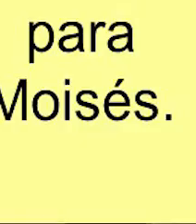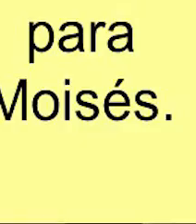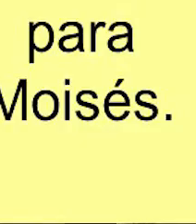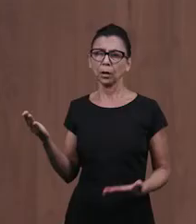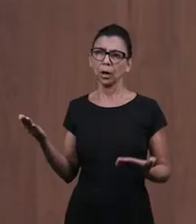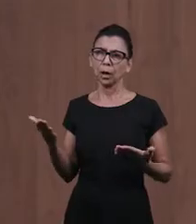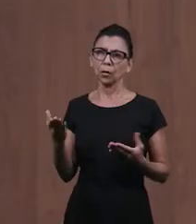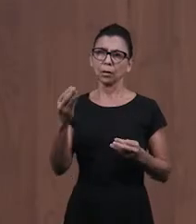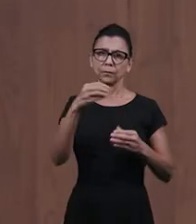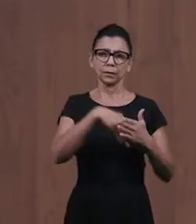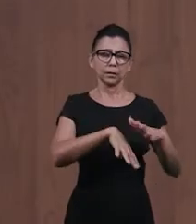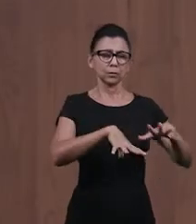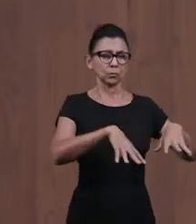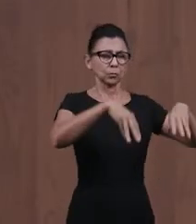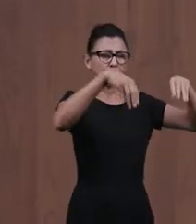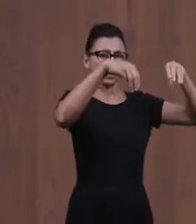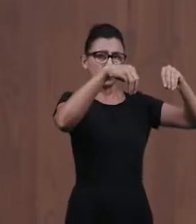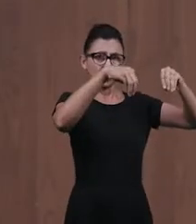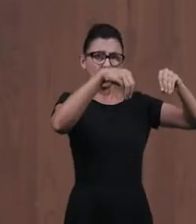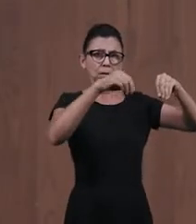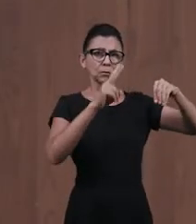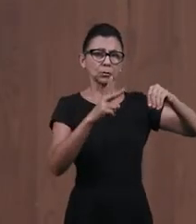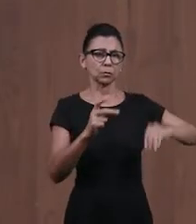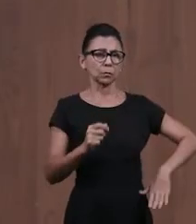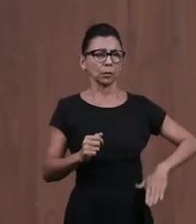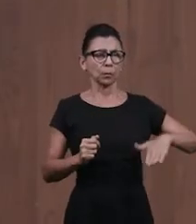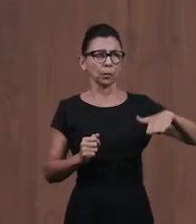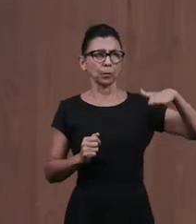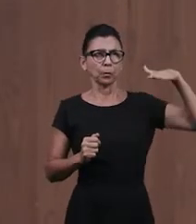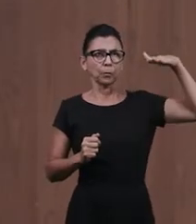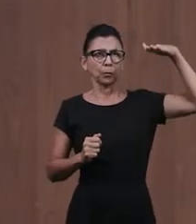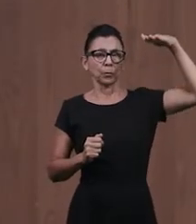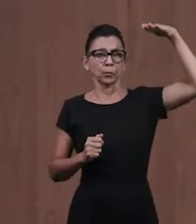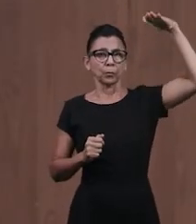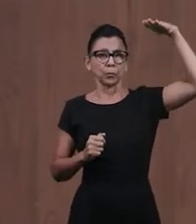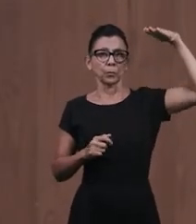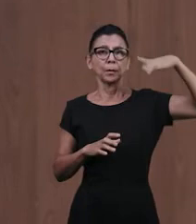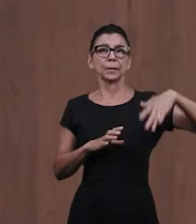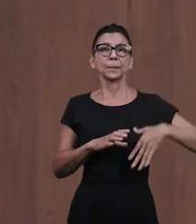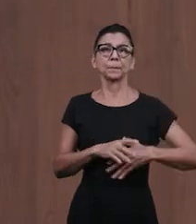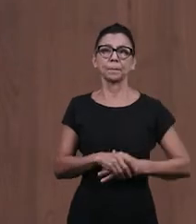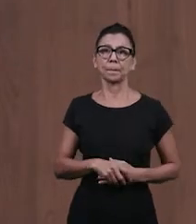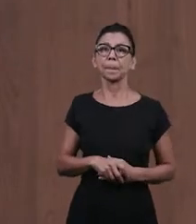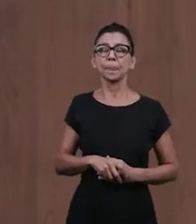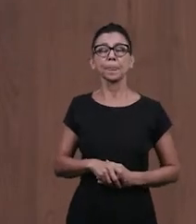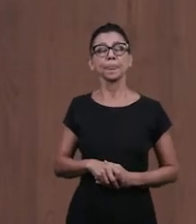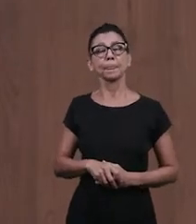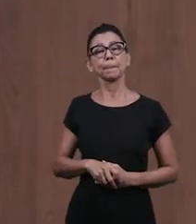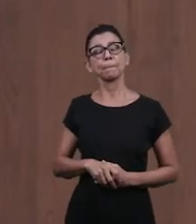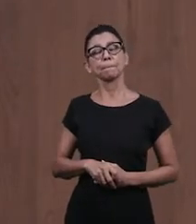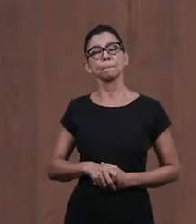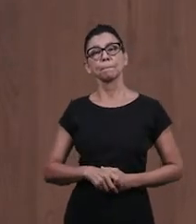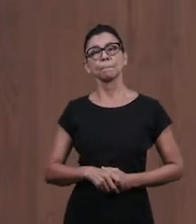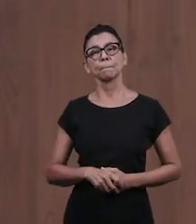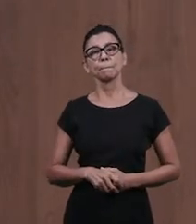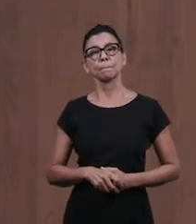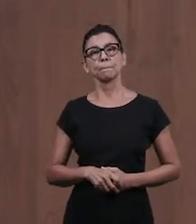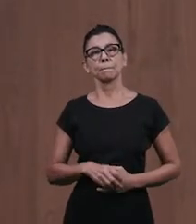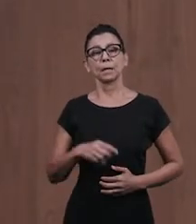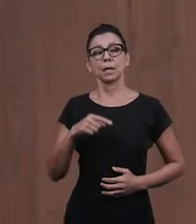creciendo en el palacio. Y todas estas enseñanzas de la palabra de Dios, Moisés fue protegido